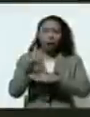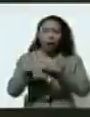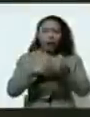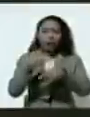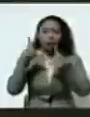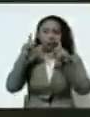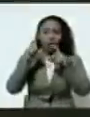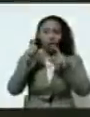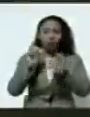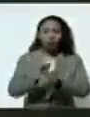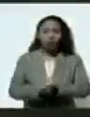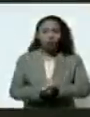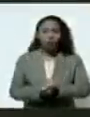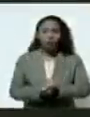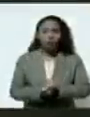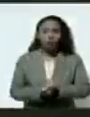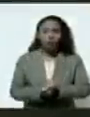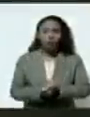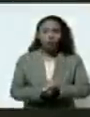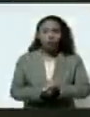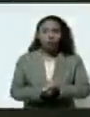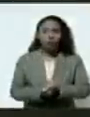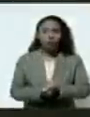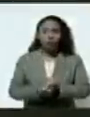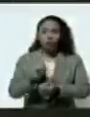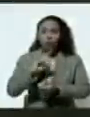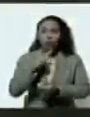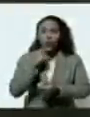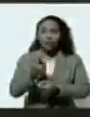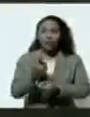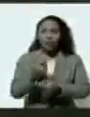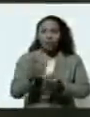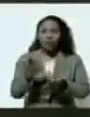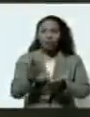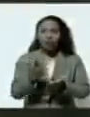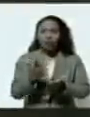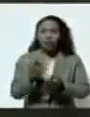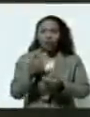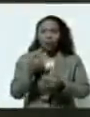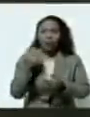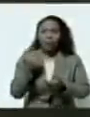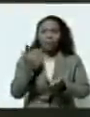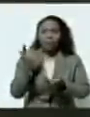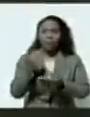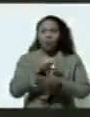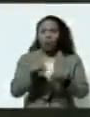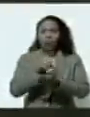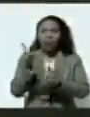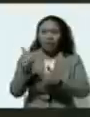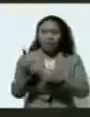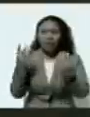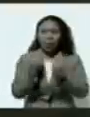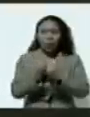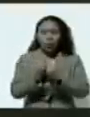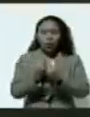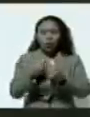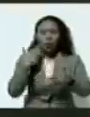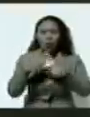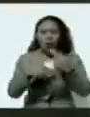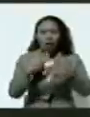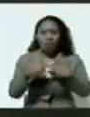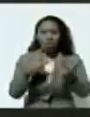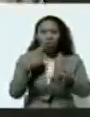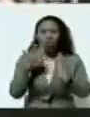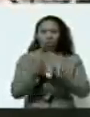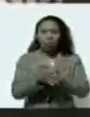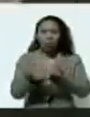foto. O sea, no está diciendo... ¿Qué peo con ese pana que se junta con narcotraficantes o